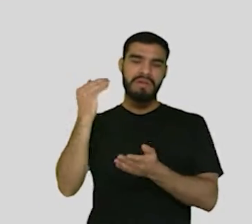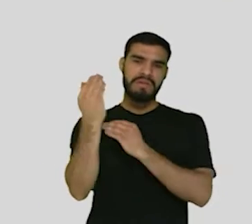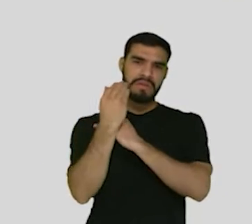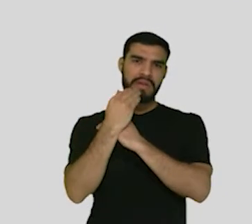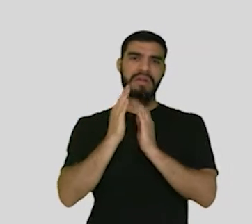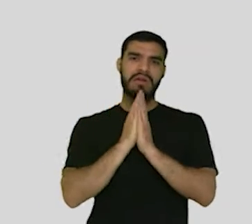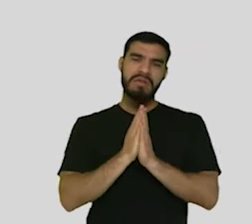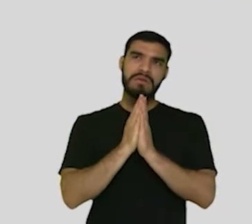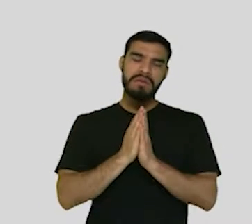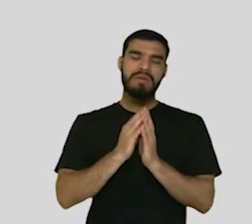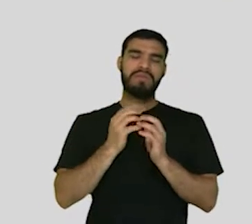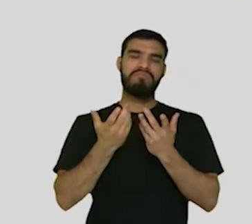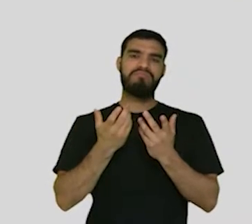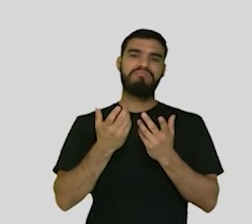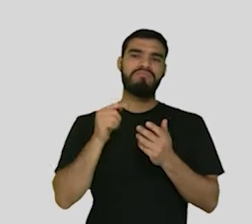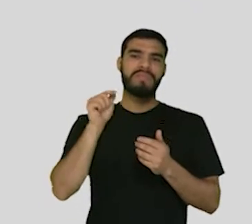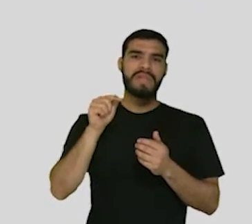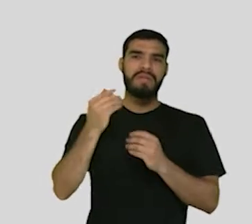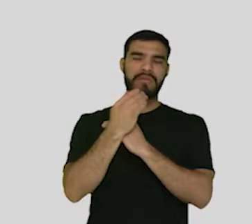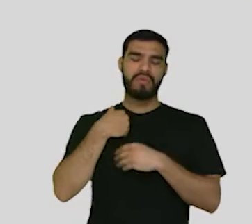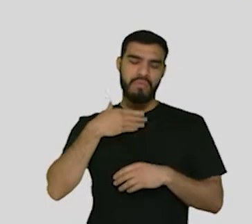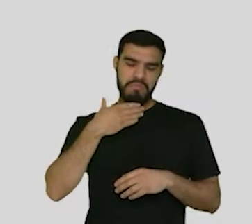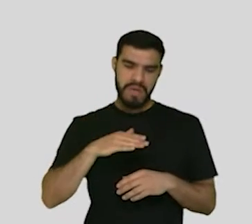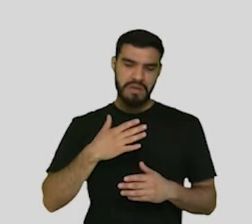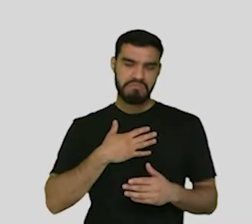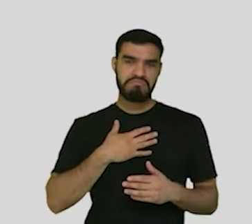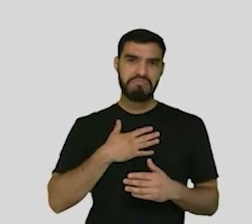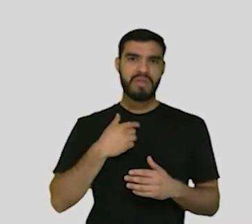jangua ja antende ja comprende a yepa